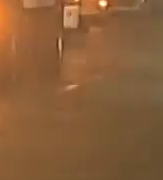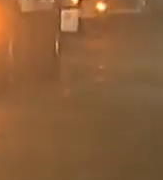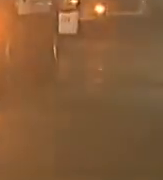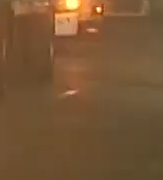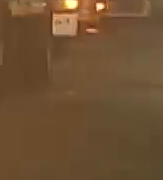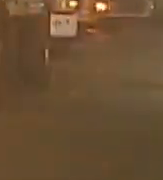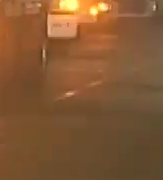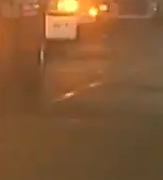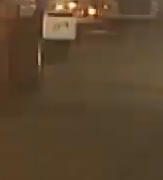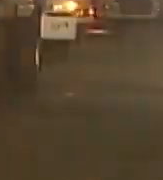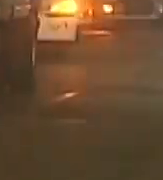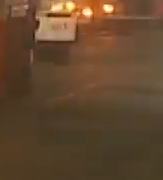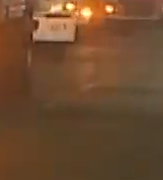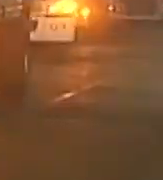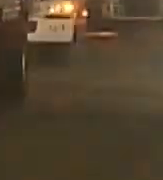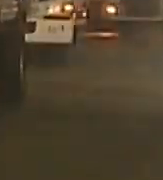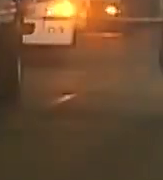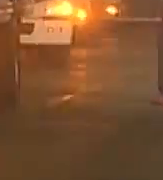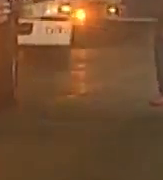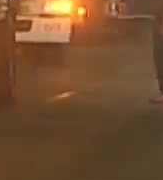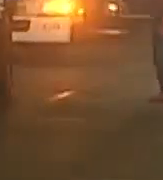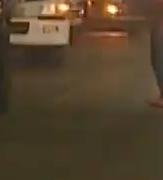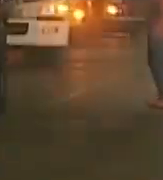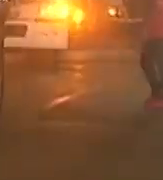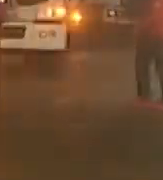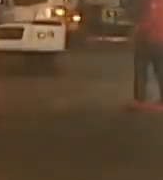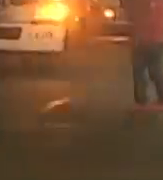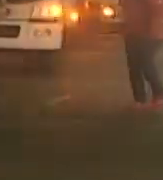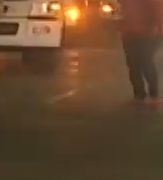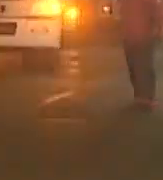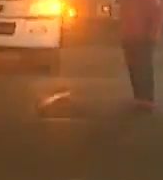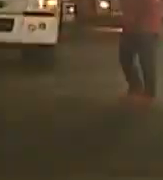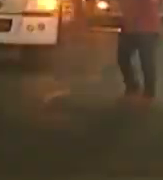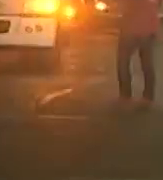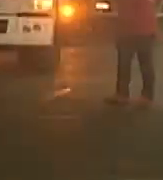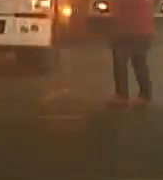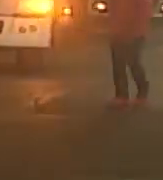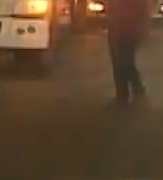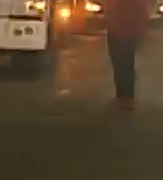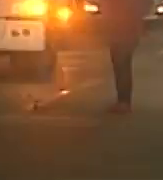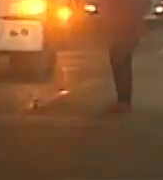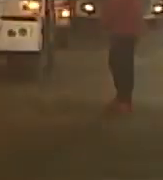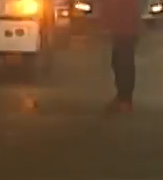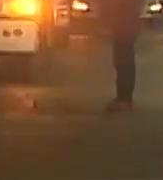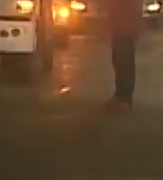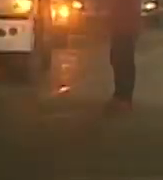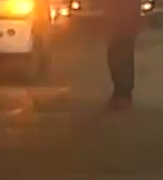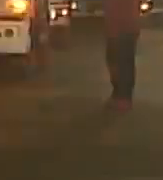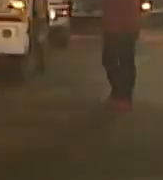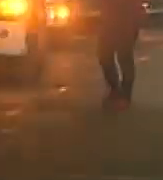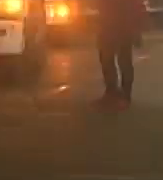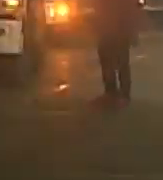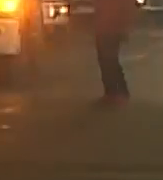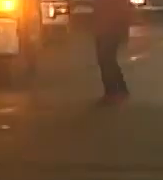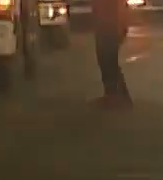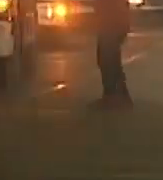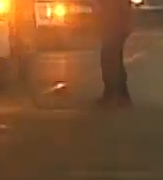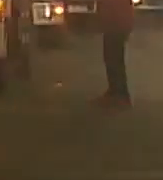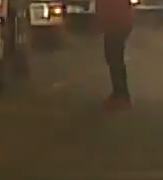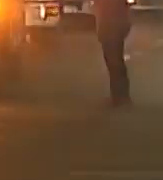viene Amazonas. Allá se ve la gandola que va a Monagas, Anzoátegui, Sucre,